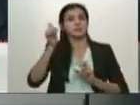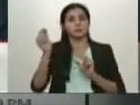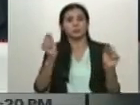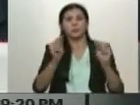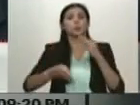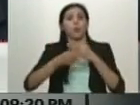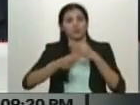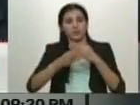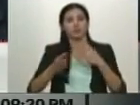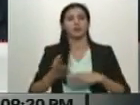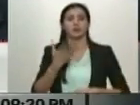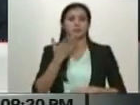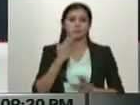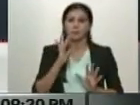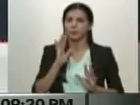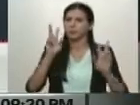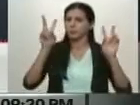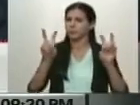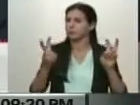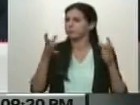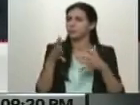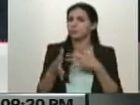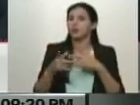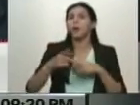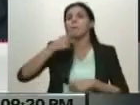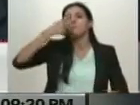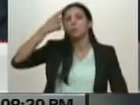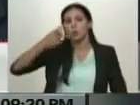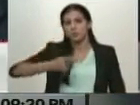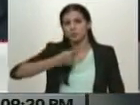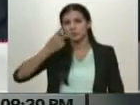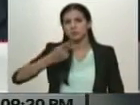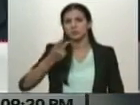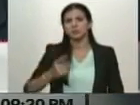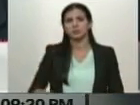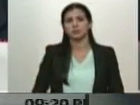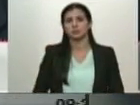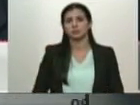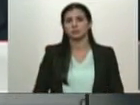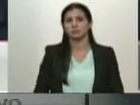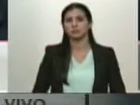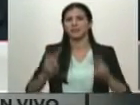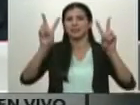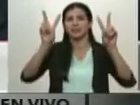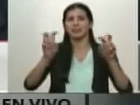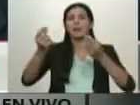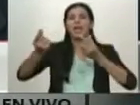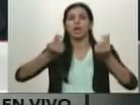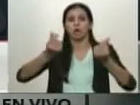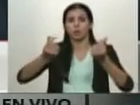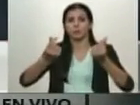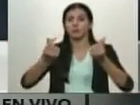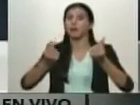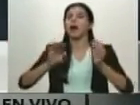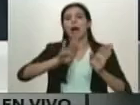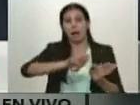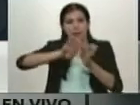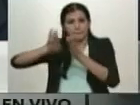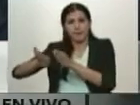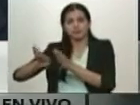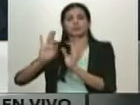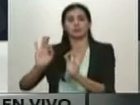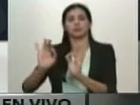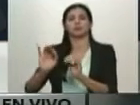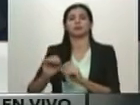ver con las distintas políticas en materia económica. Y aparte del trabajo